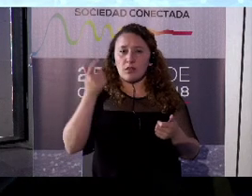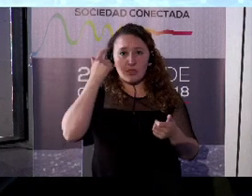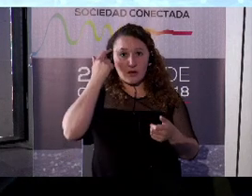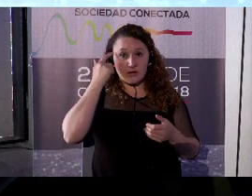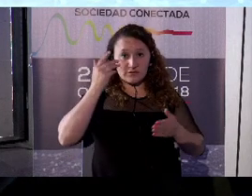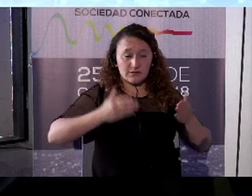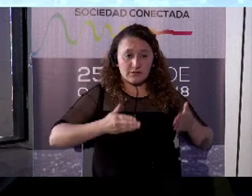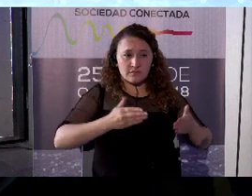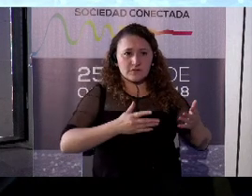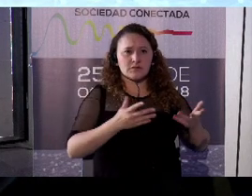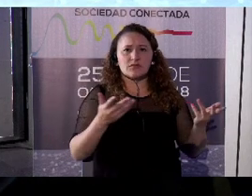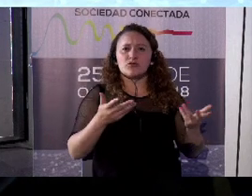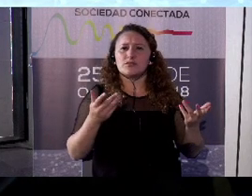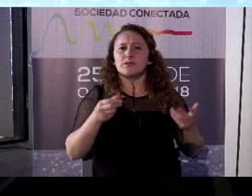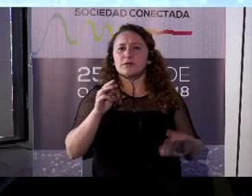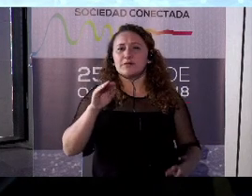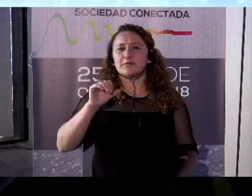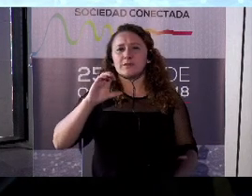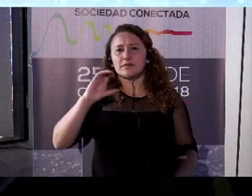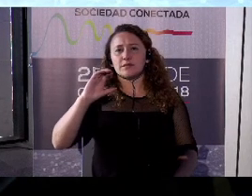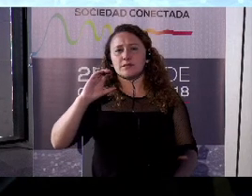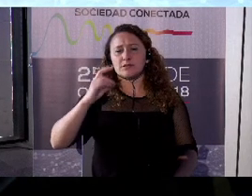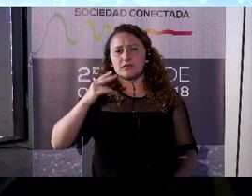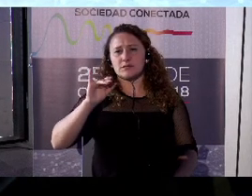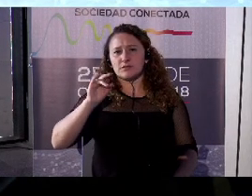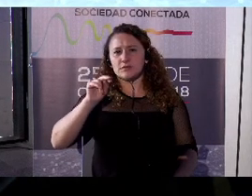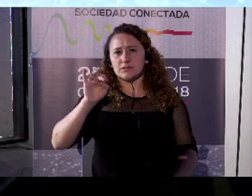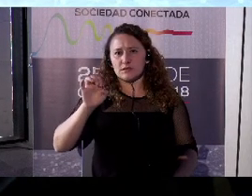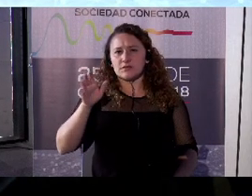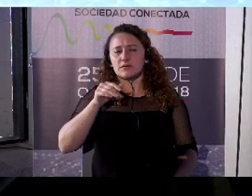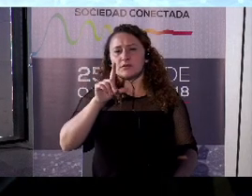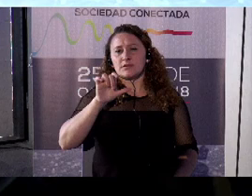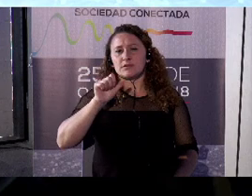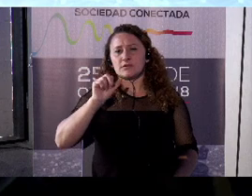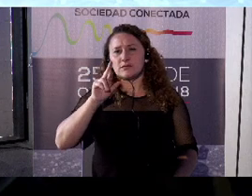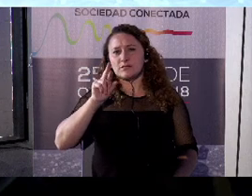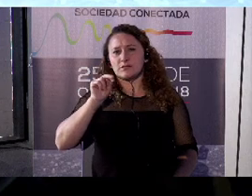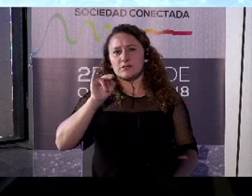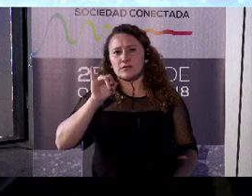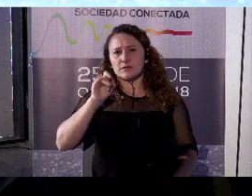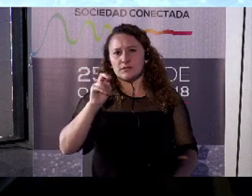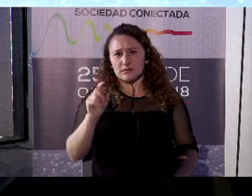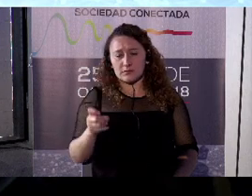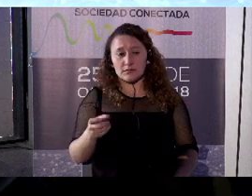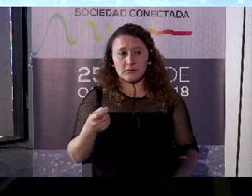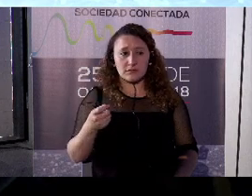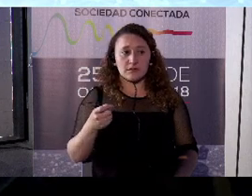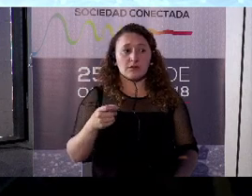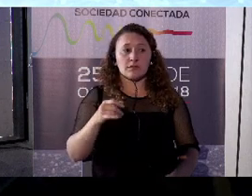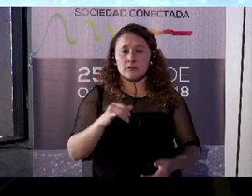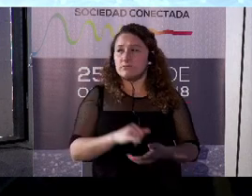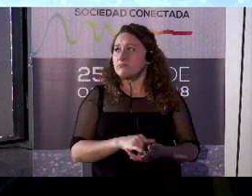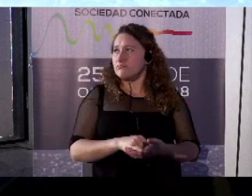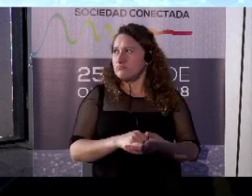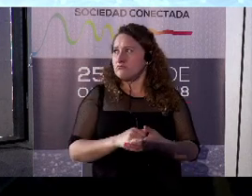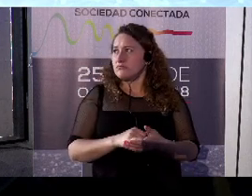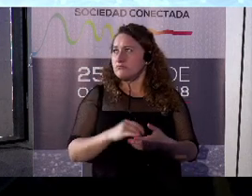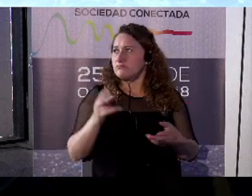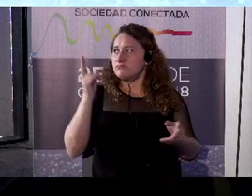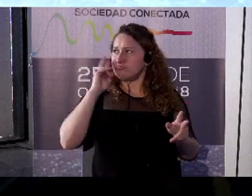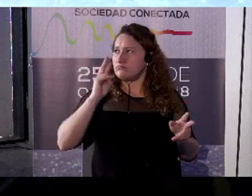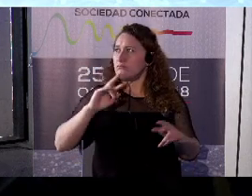Machine learning y sobre todo del futuro de los sdr en redes